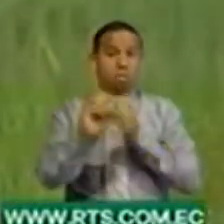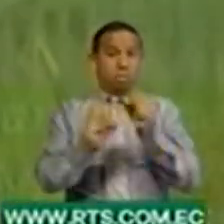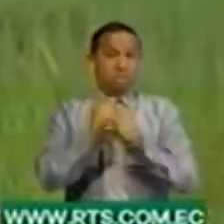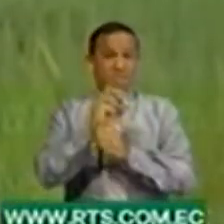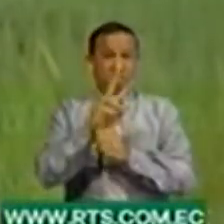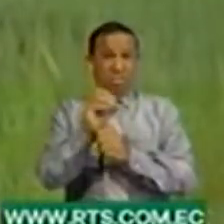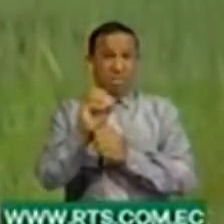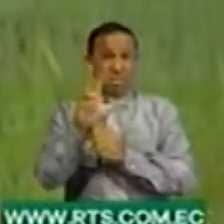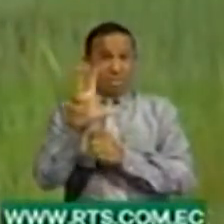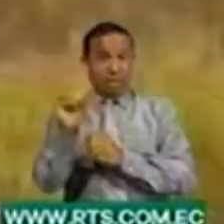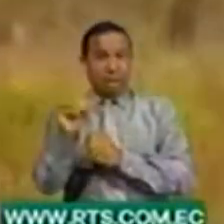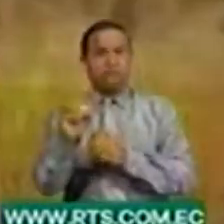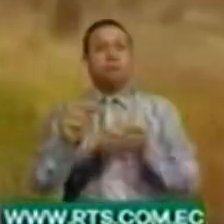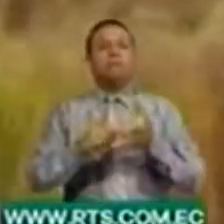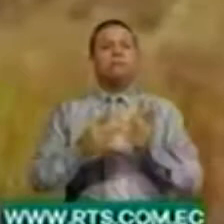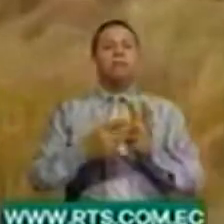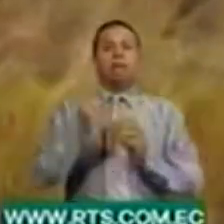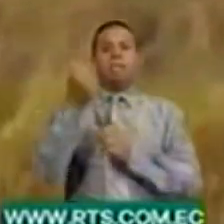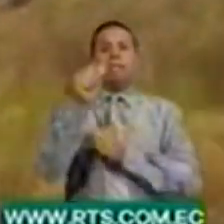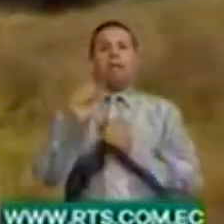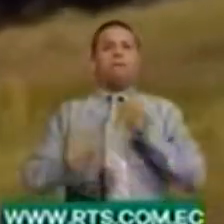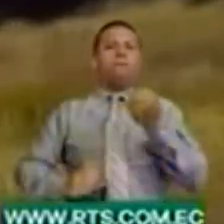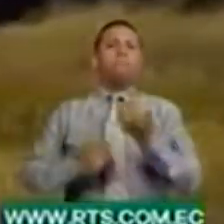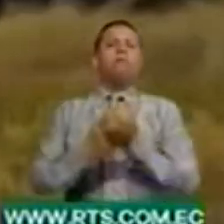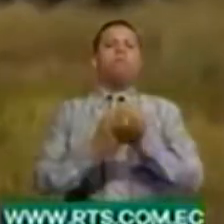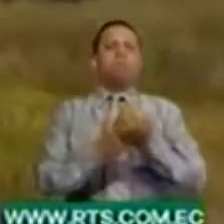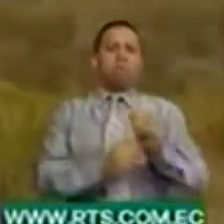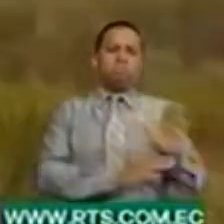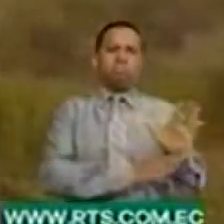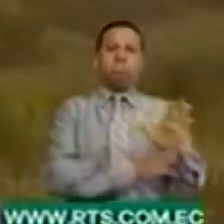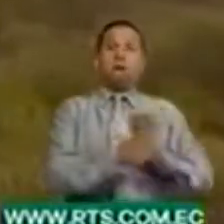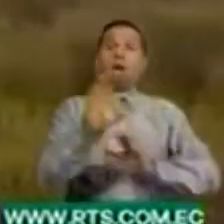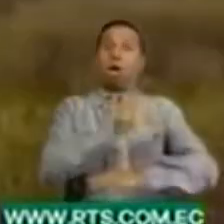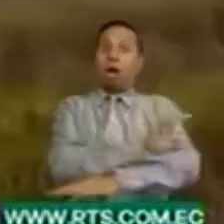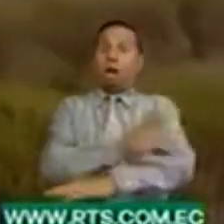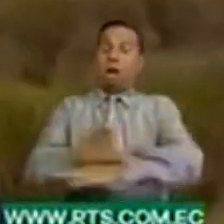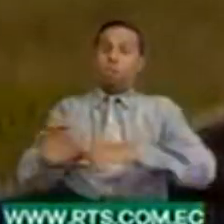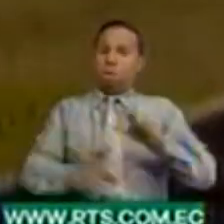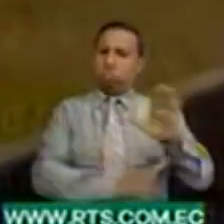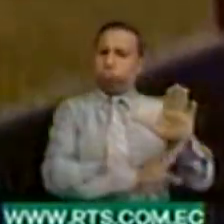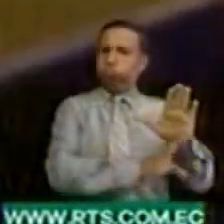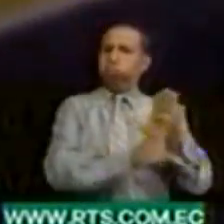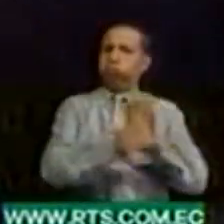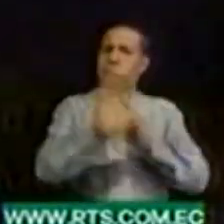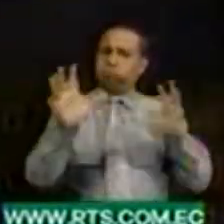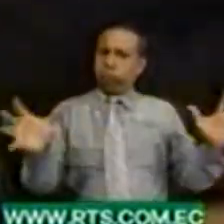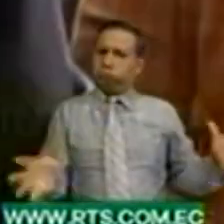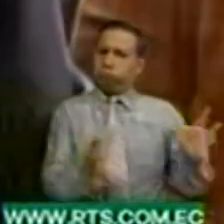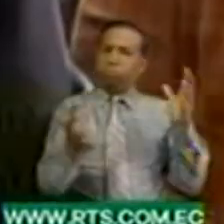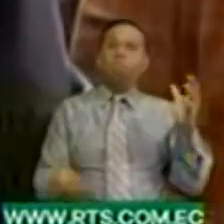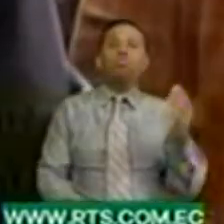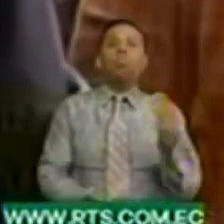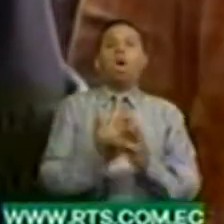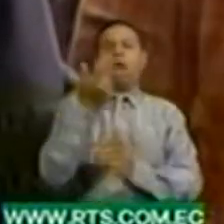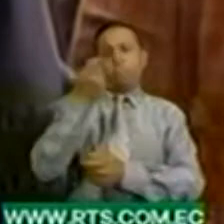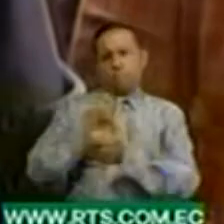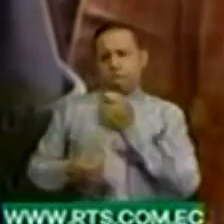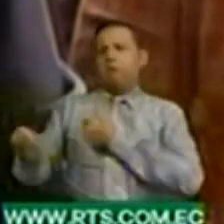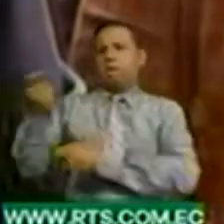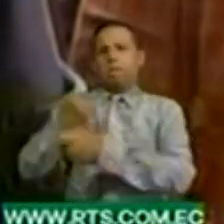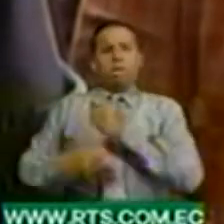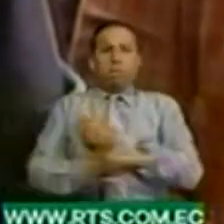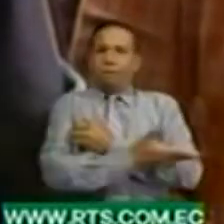años, que posibilitará el progreso del campo, el impulso de la exportación de productos y la búsqueda de nuevos mercados. Esa es la gente del